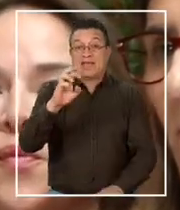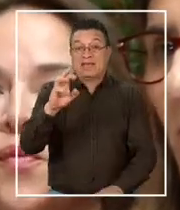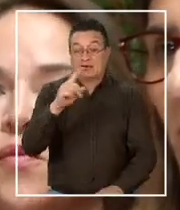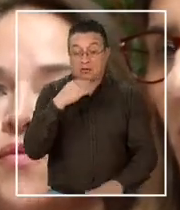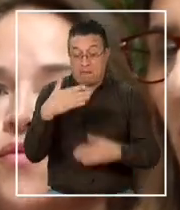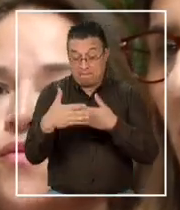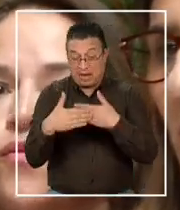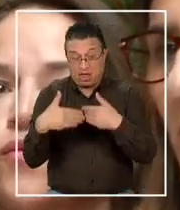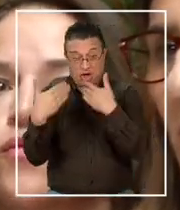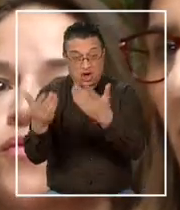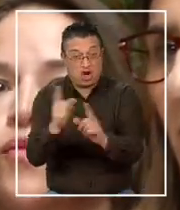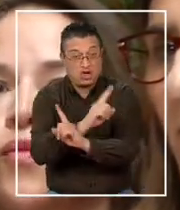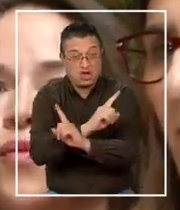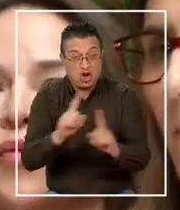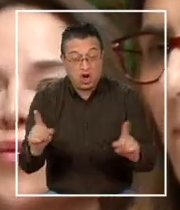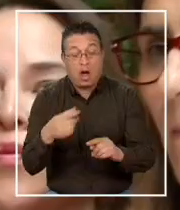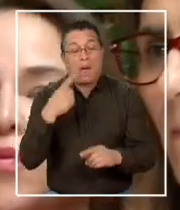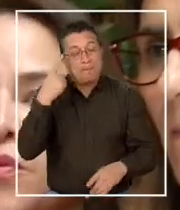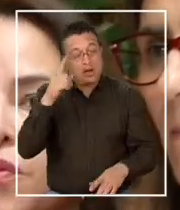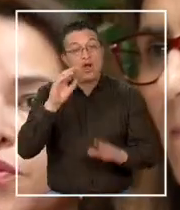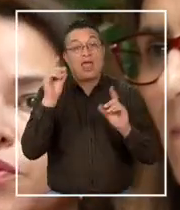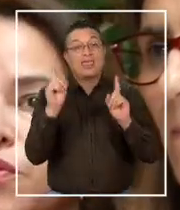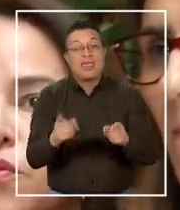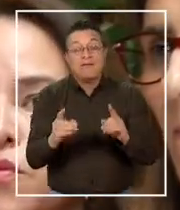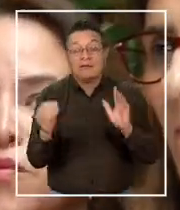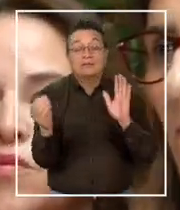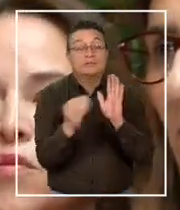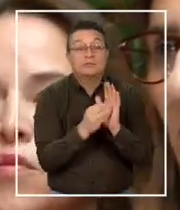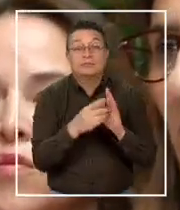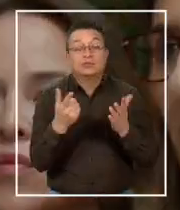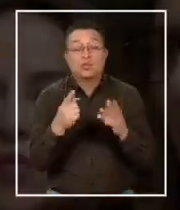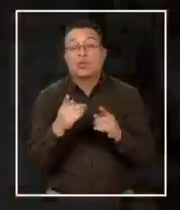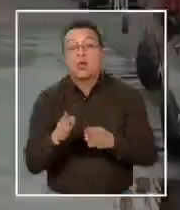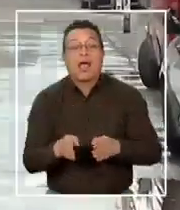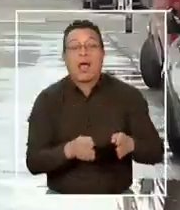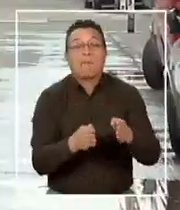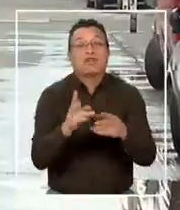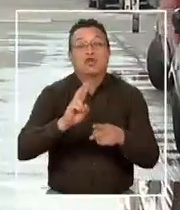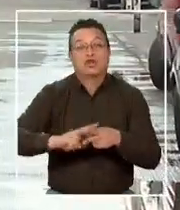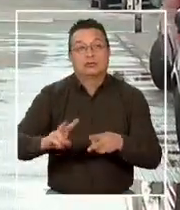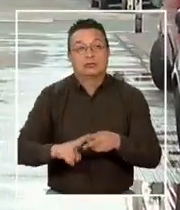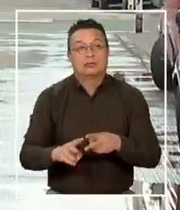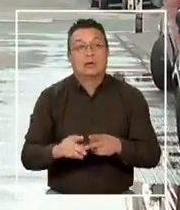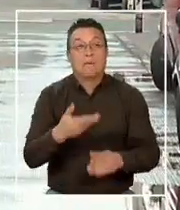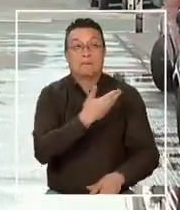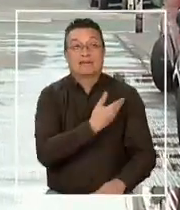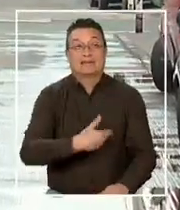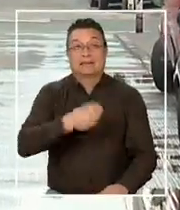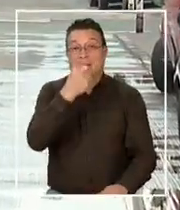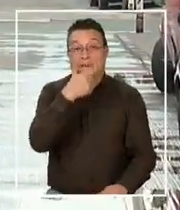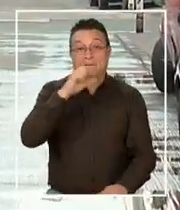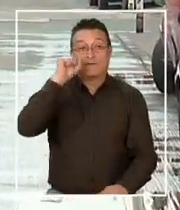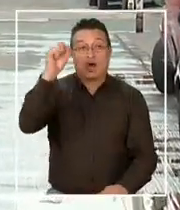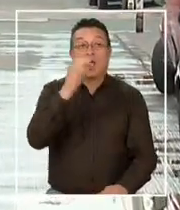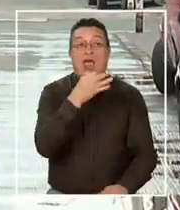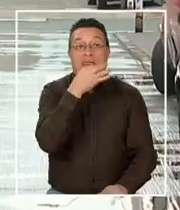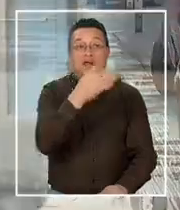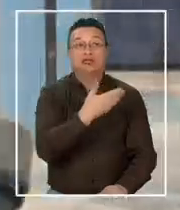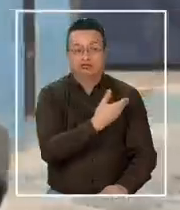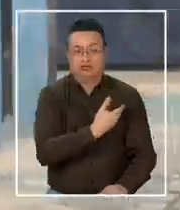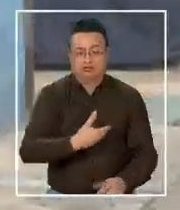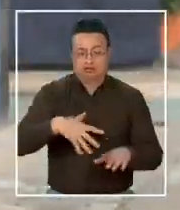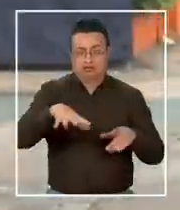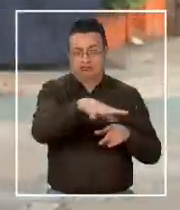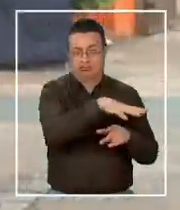alguno, pero hay que establecer, lamentablemente por el estado del arte, una alternativa. El presidente Boric aseguró que el gobierno está disponible